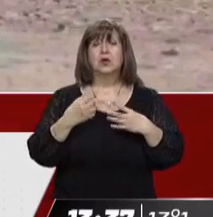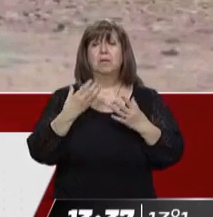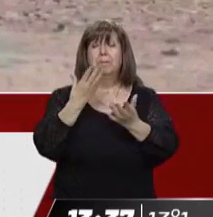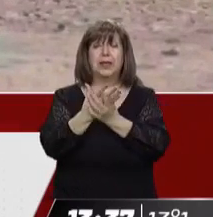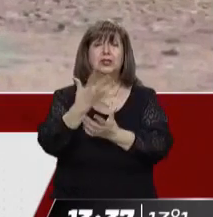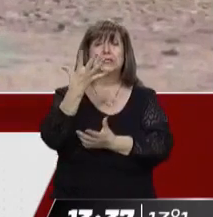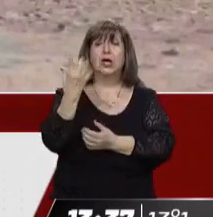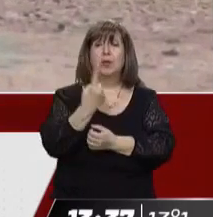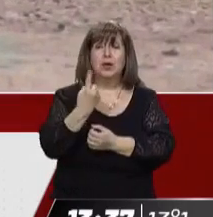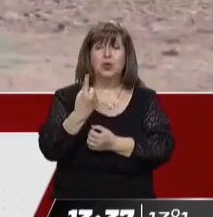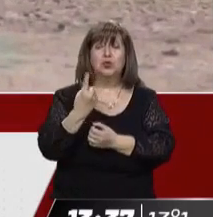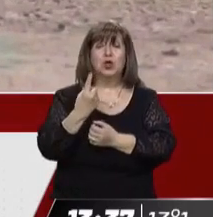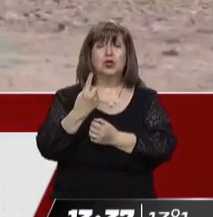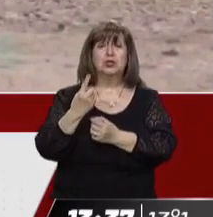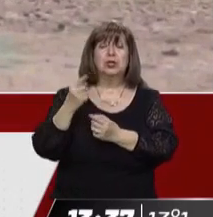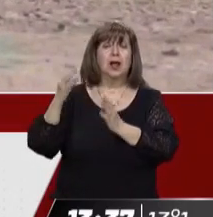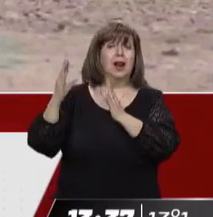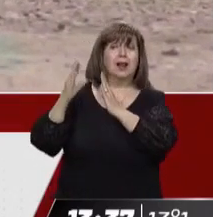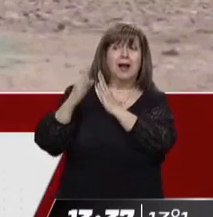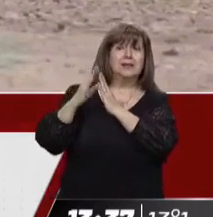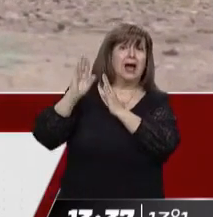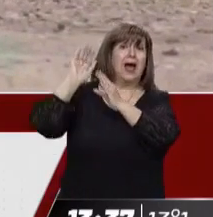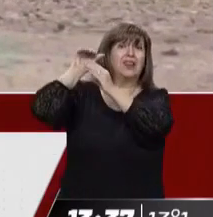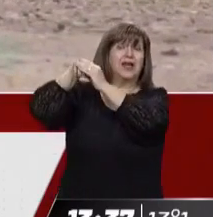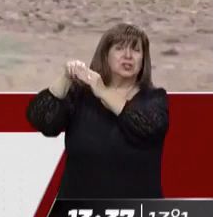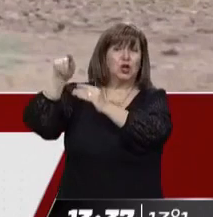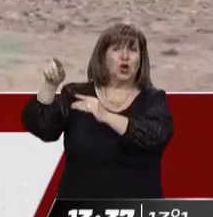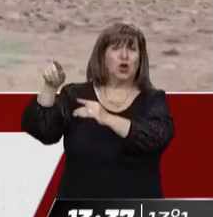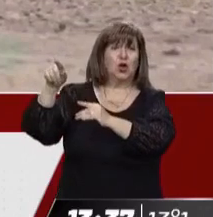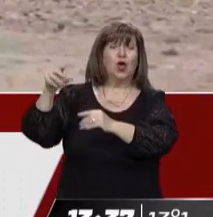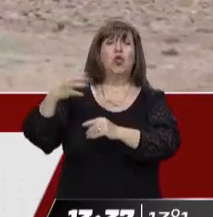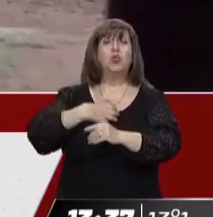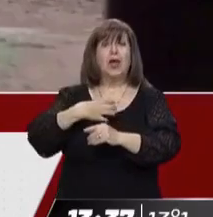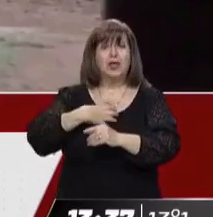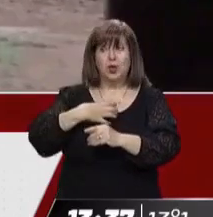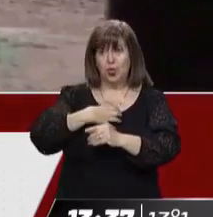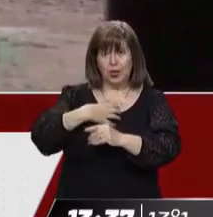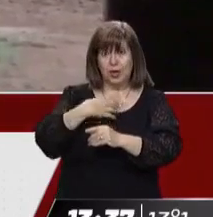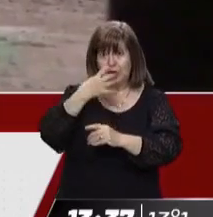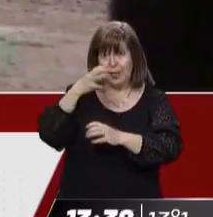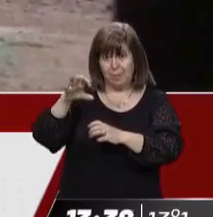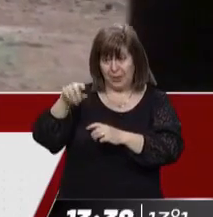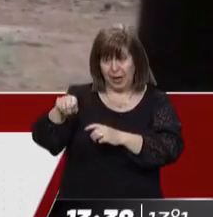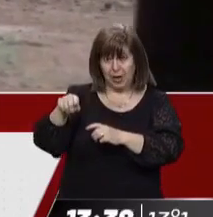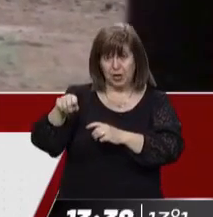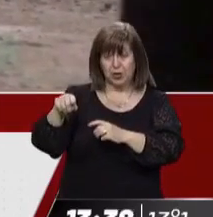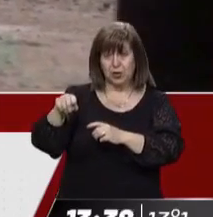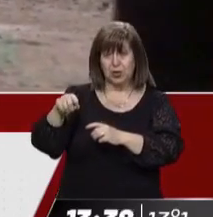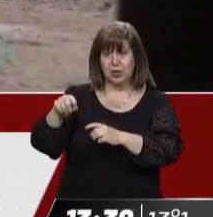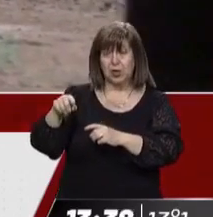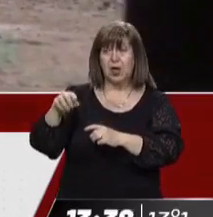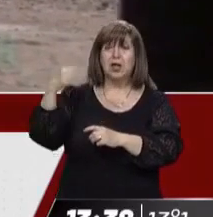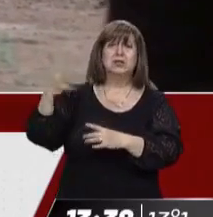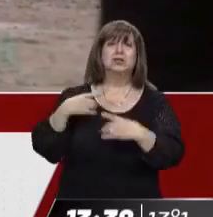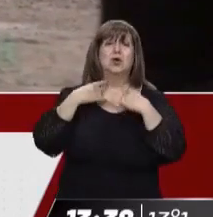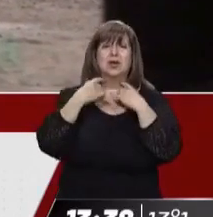y ellos estaban adentro de su casa estás hablando de los dueños de la casa los dueños de la casa ellos estaban adentro y yo